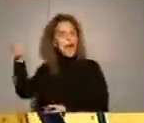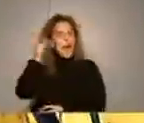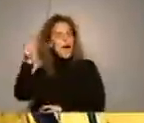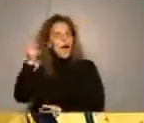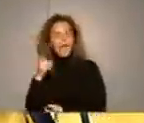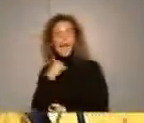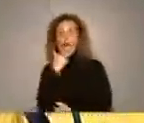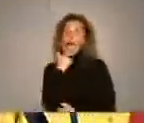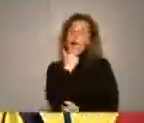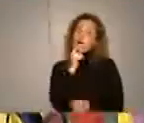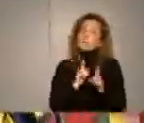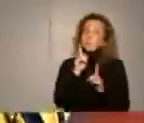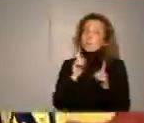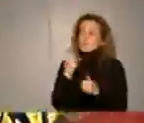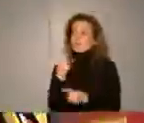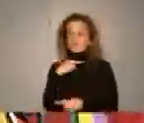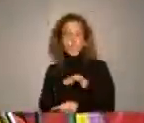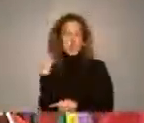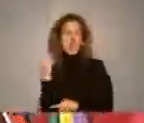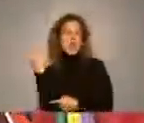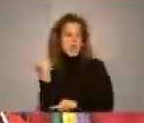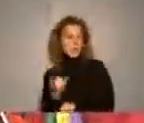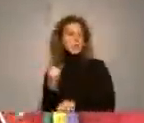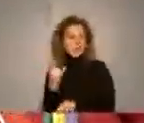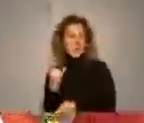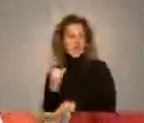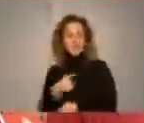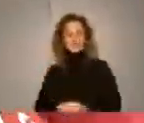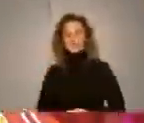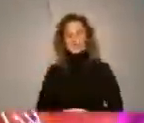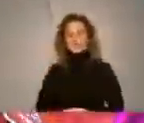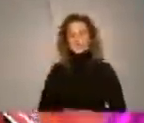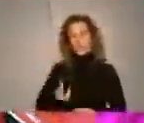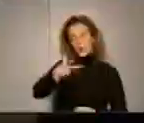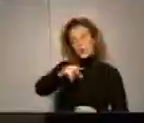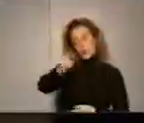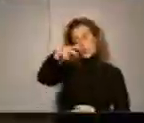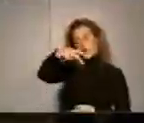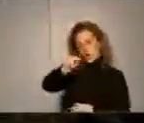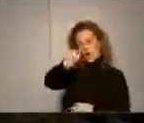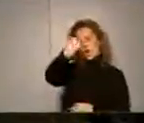un concejal y mi polla a una plaza le grita.